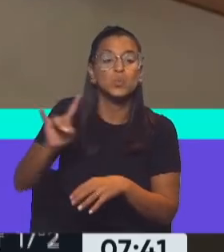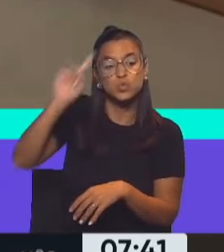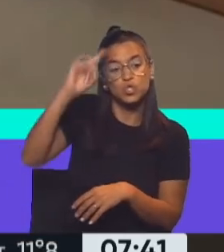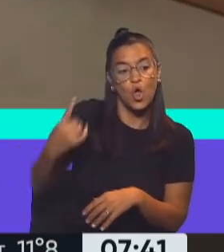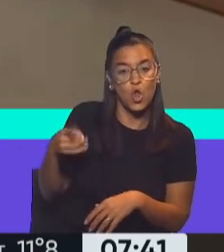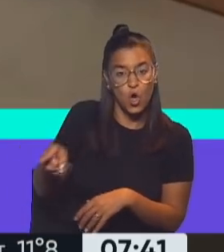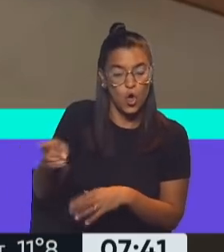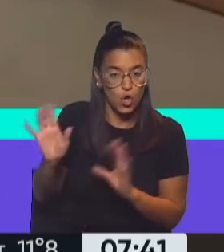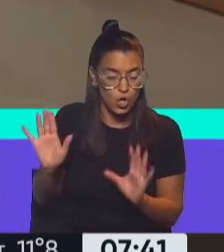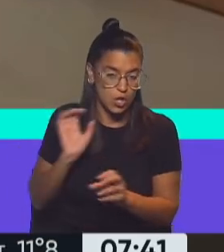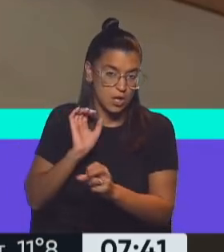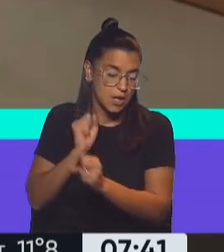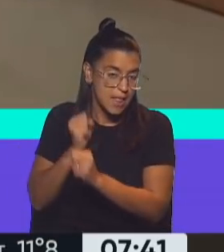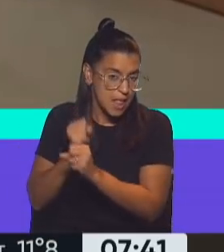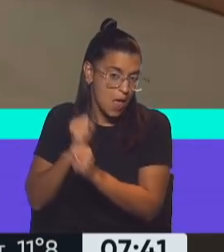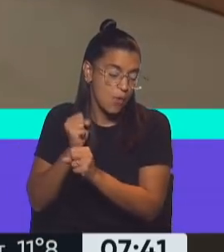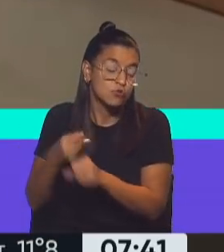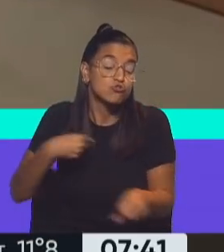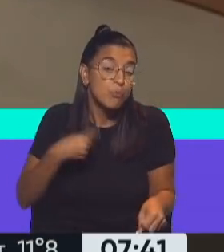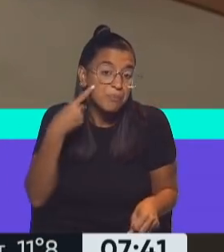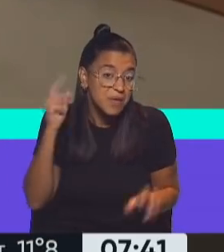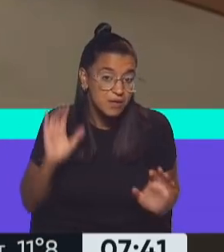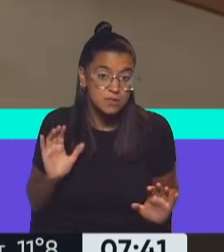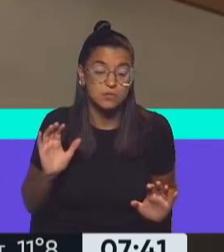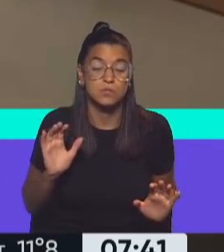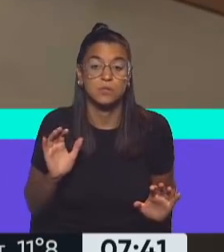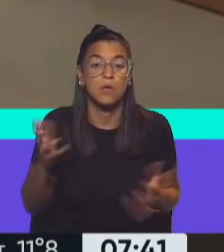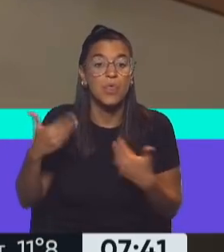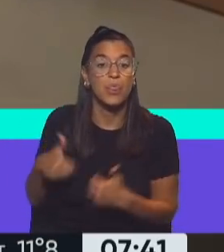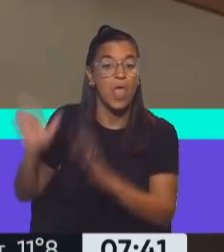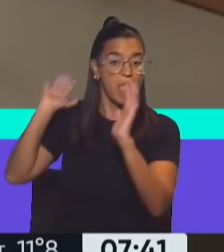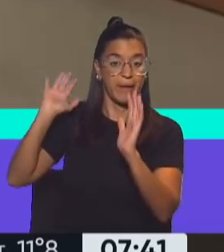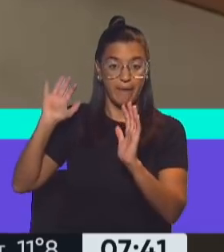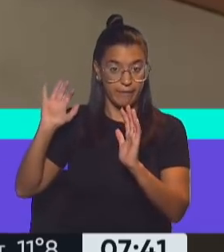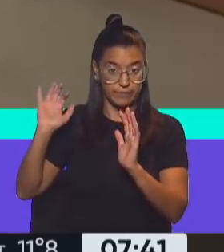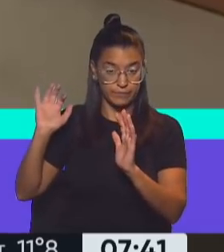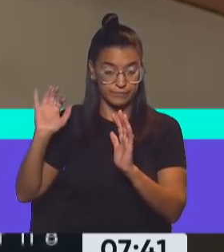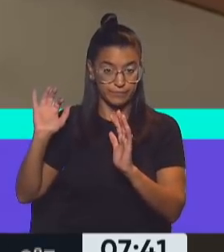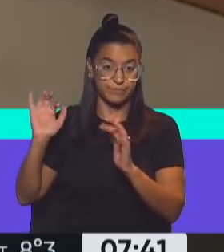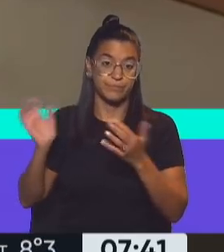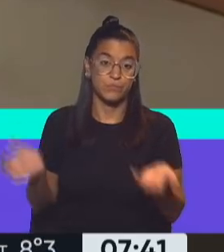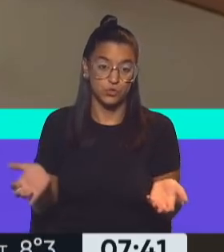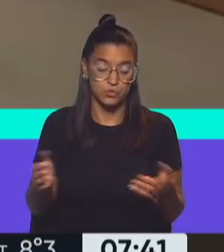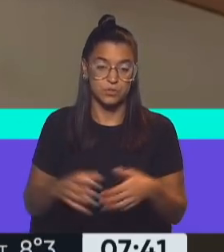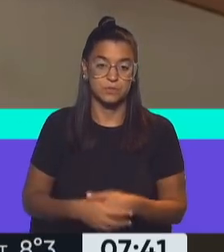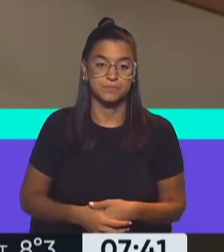decir, en términos, creo yo, los dejaron tirados. Entonces